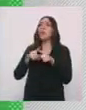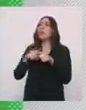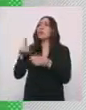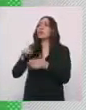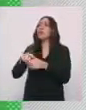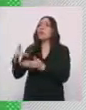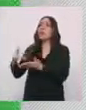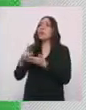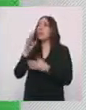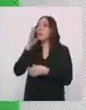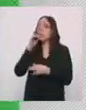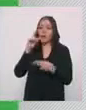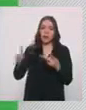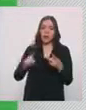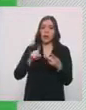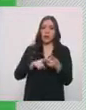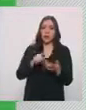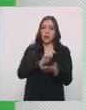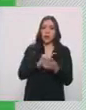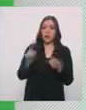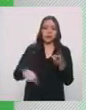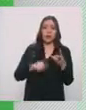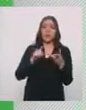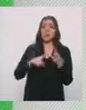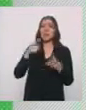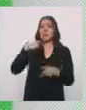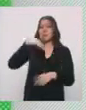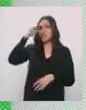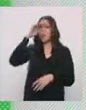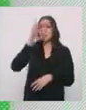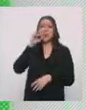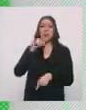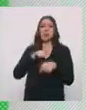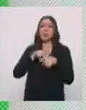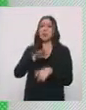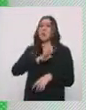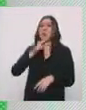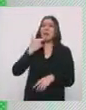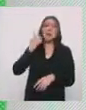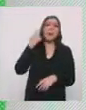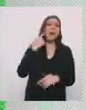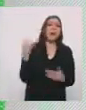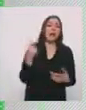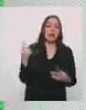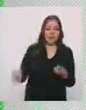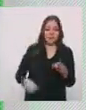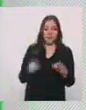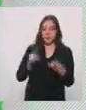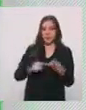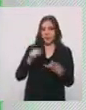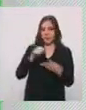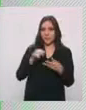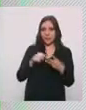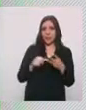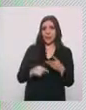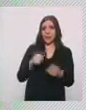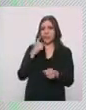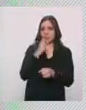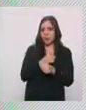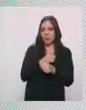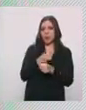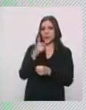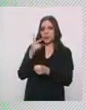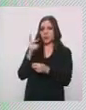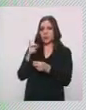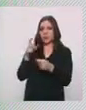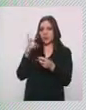tercero, abrir cuando sienta que ya no vale la pena estar aquí o continuar. Entonces, lo repito, el primer sobre u hoja, abrir cuando crea que ya no pueda más. El